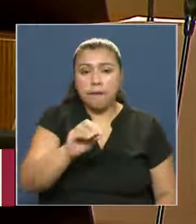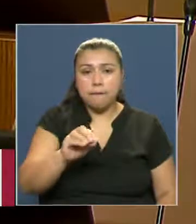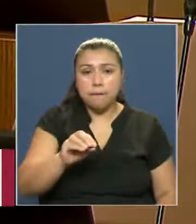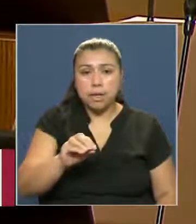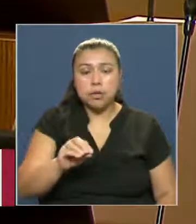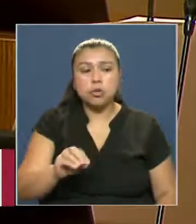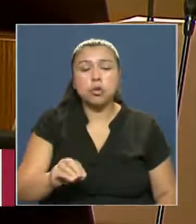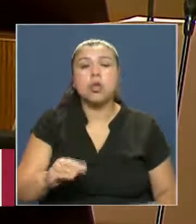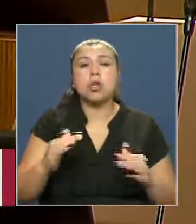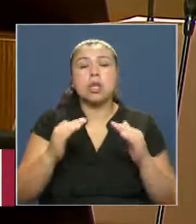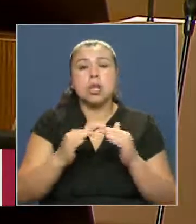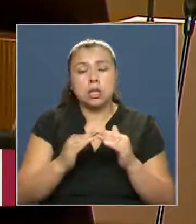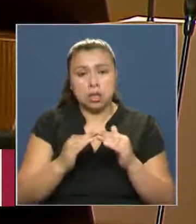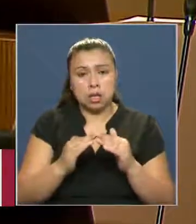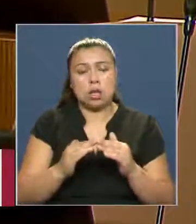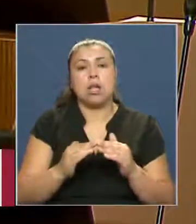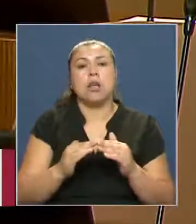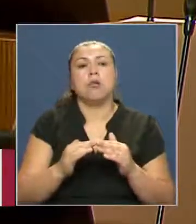excepción constitucional,